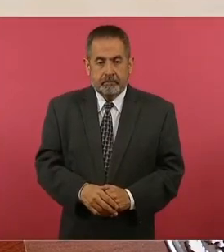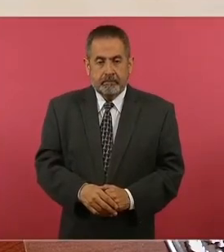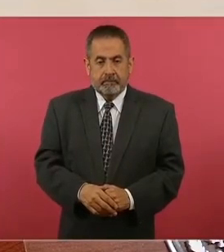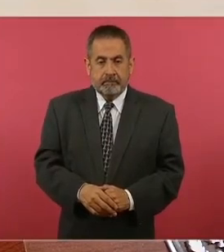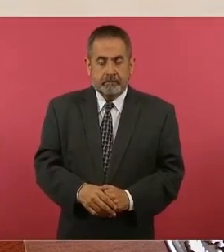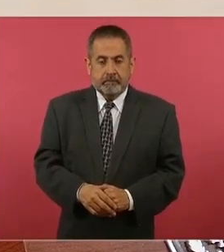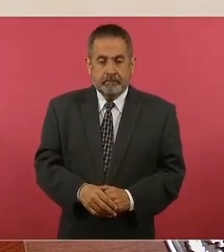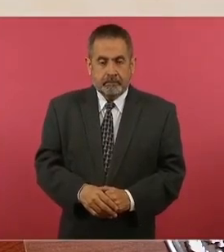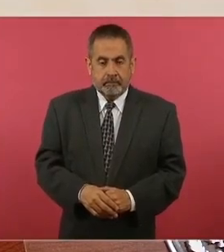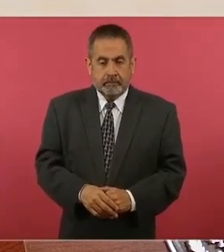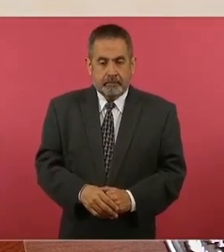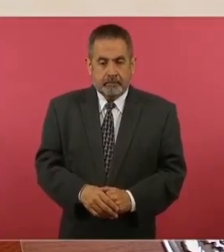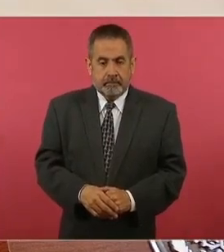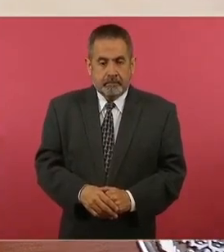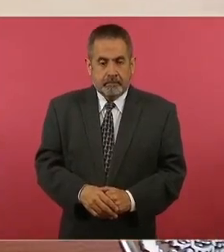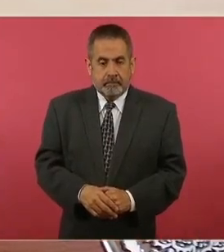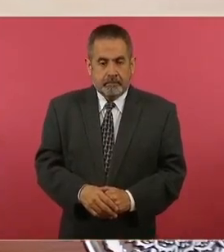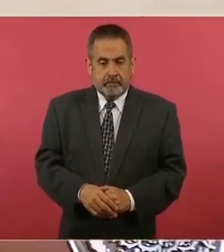tiene que